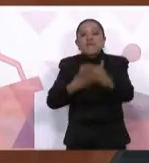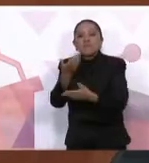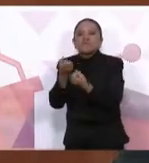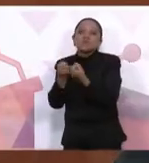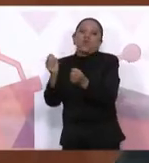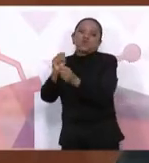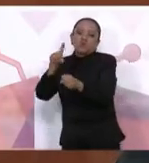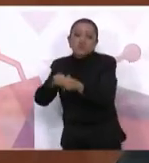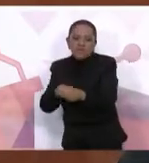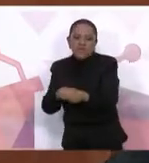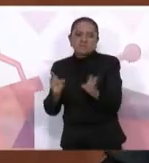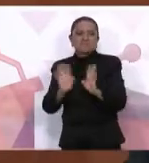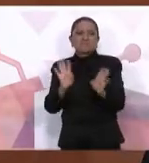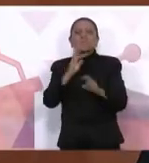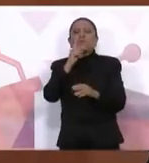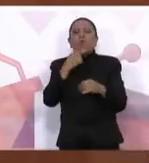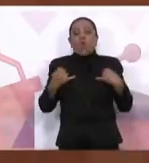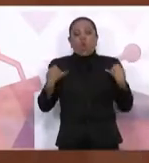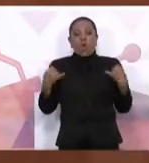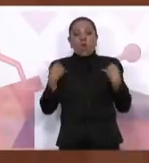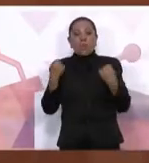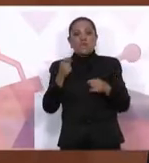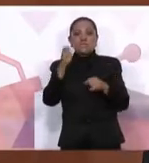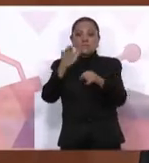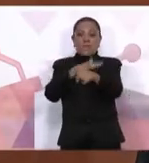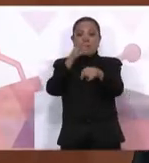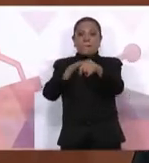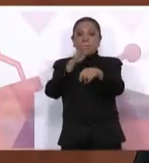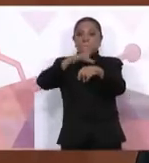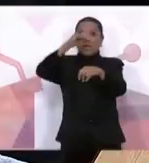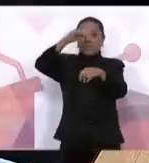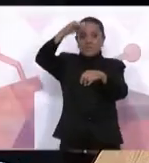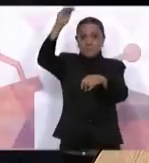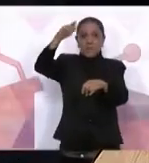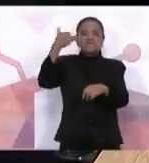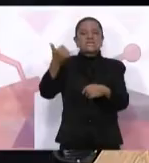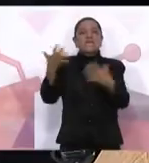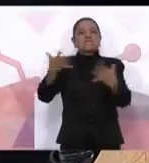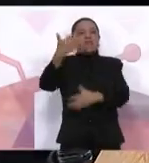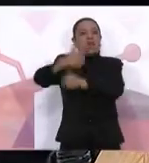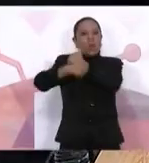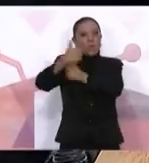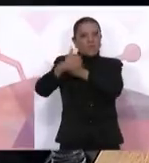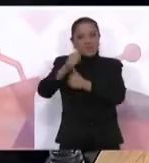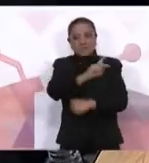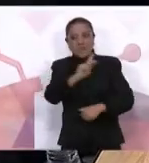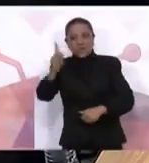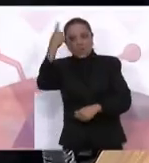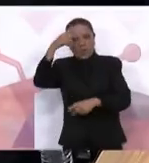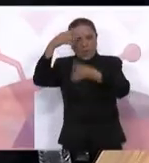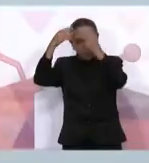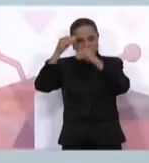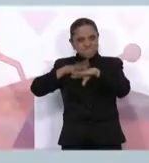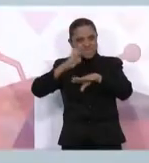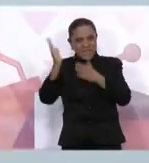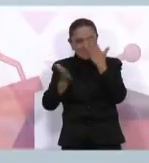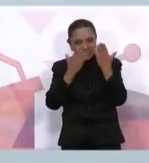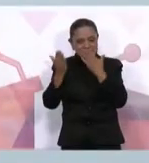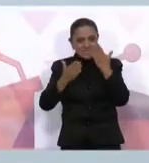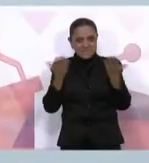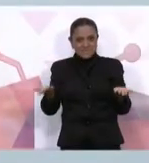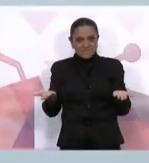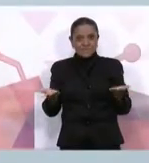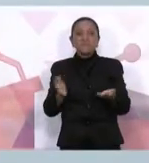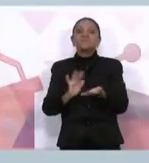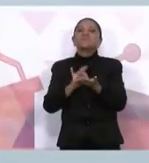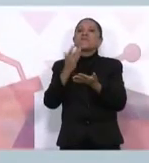como una excelencia y además generará la competencia entre ellos gracias candidata nadie chávez proceso de réplica